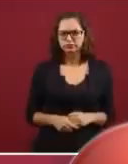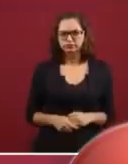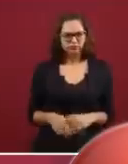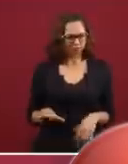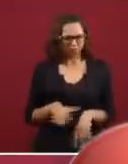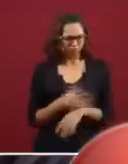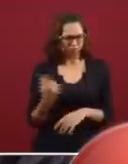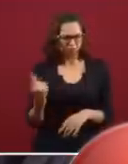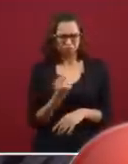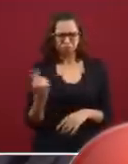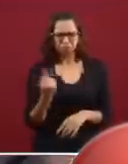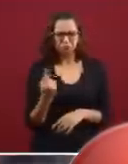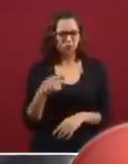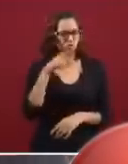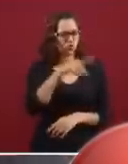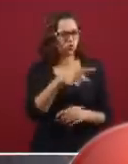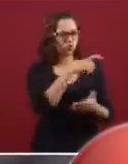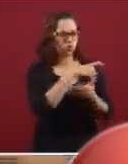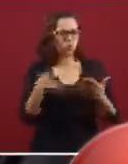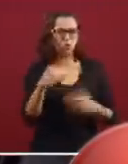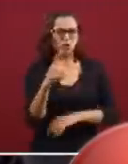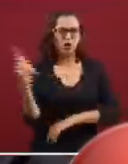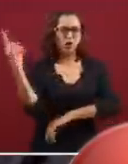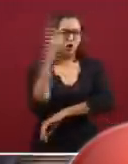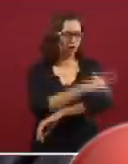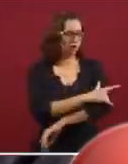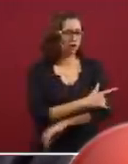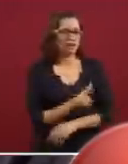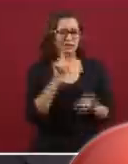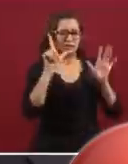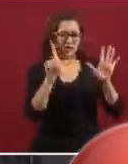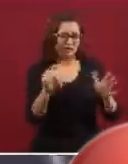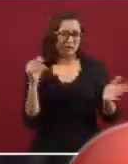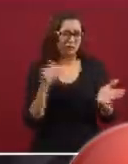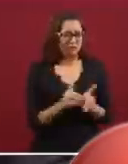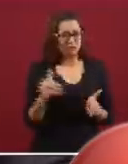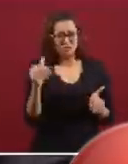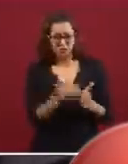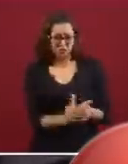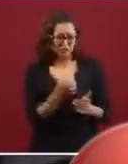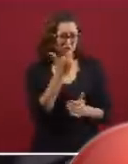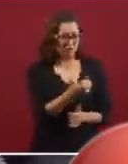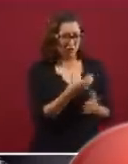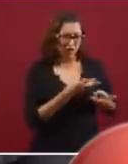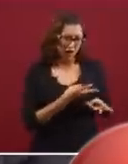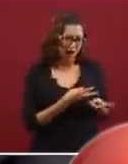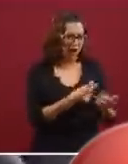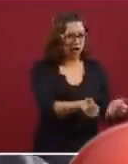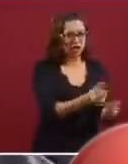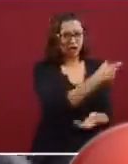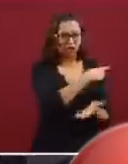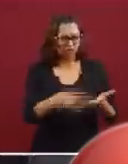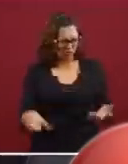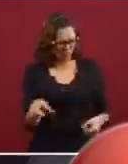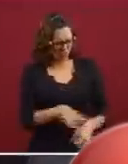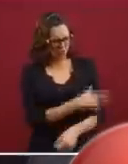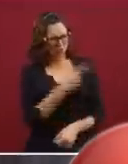¿Por qué te compras un avión que va a costar 7,000 millones de pesos? ¿Qué te crees?